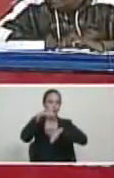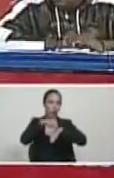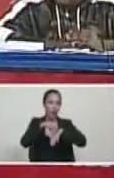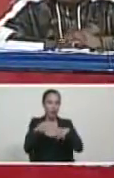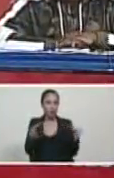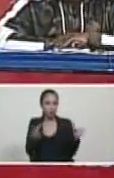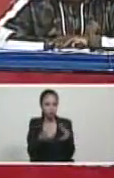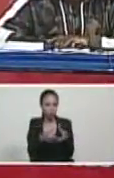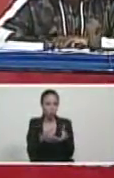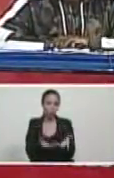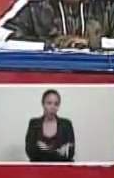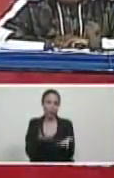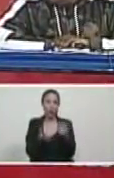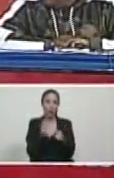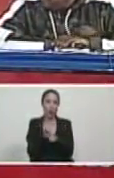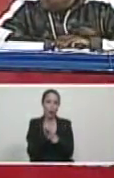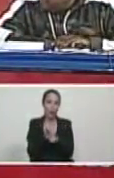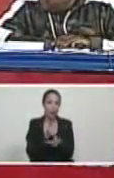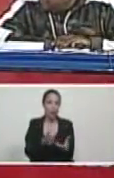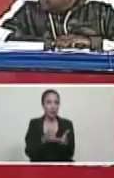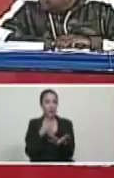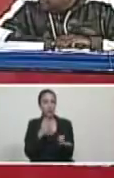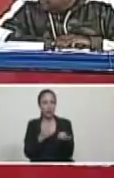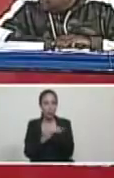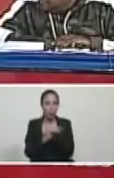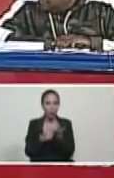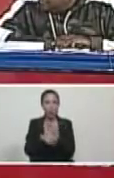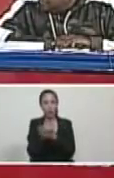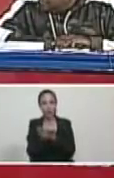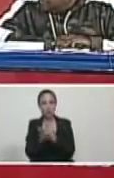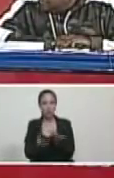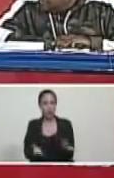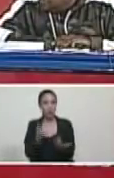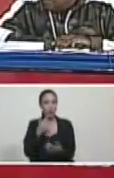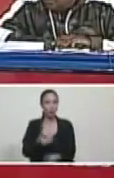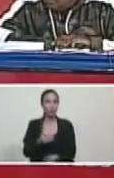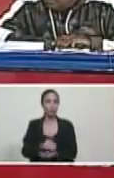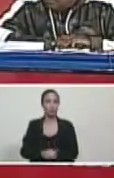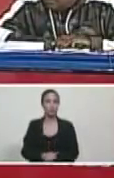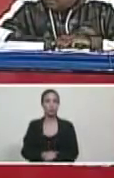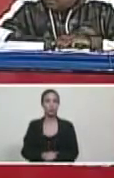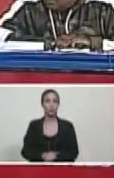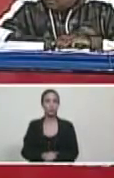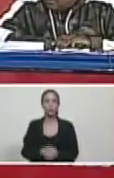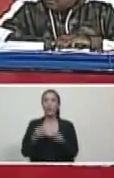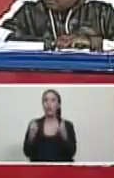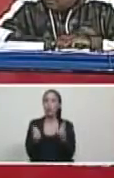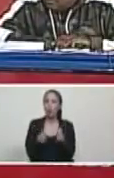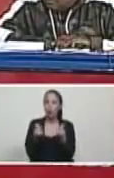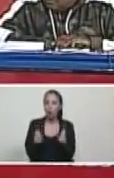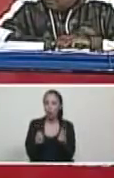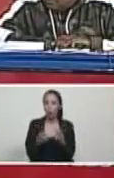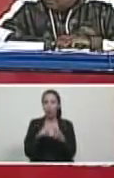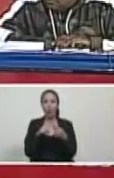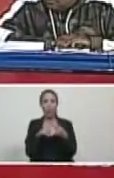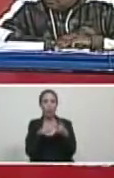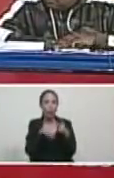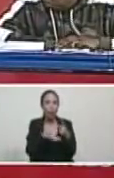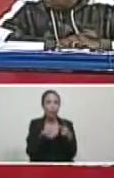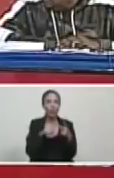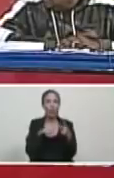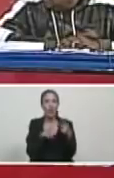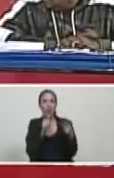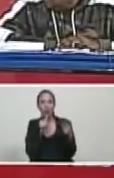Así es. Fíjense ustedes. Ahora, ¿cómo hacerlo? ¿Dónde hacerlo? ¿Con quién hacerlo? ¿Cuándo